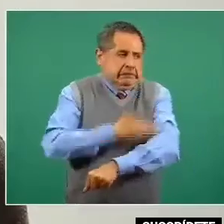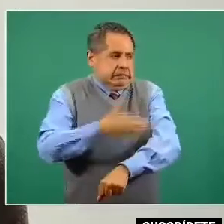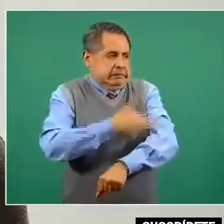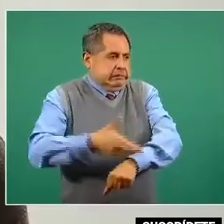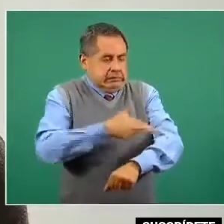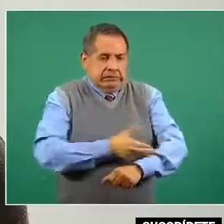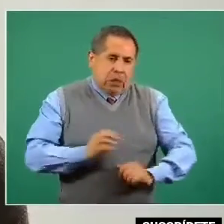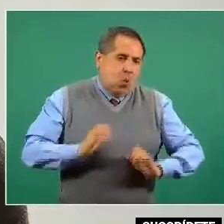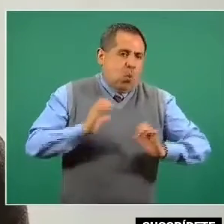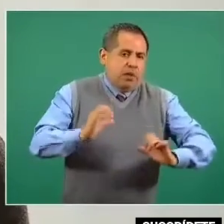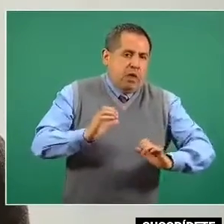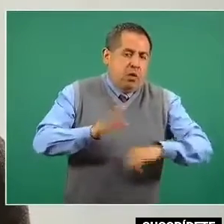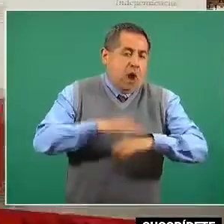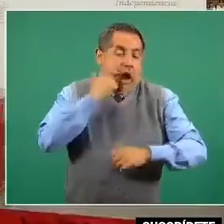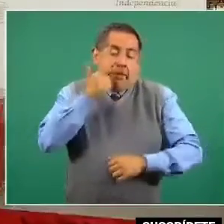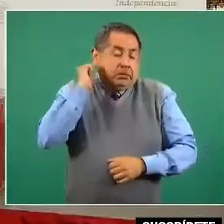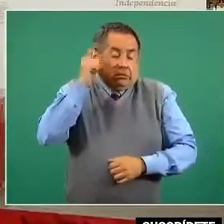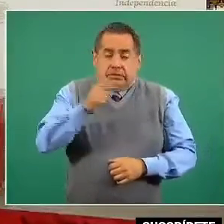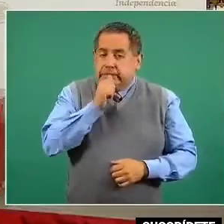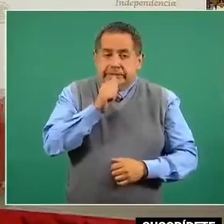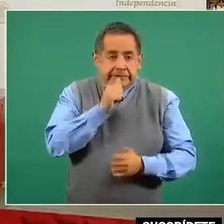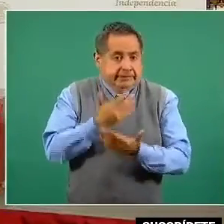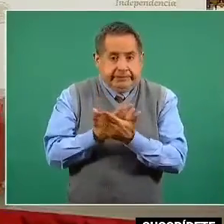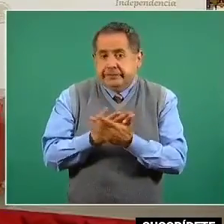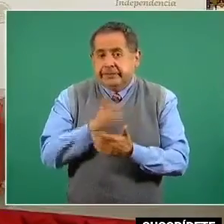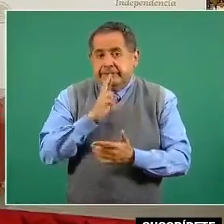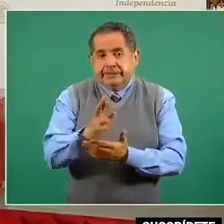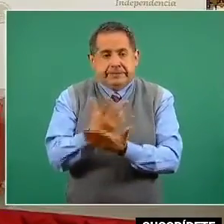momento es necesario.